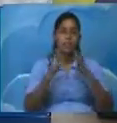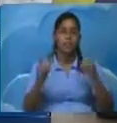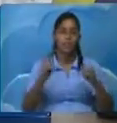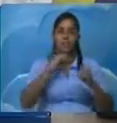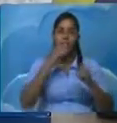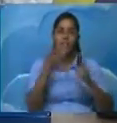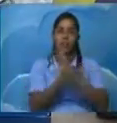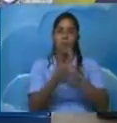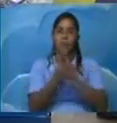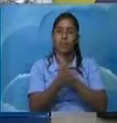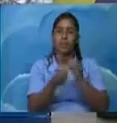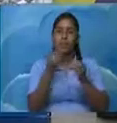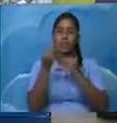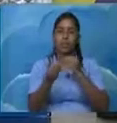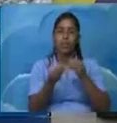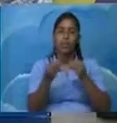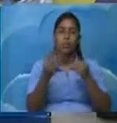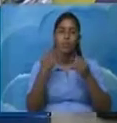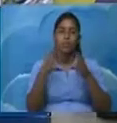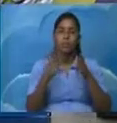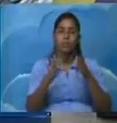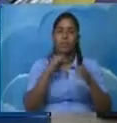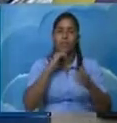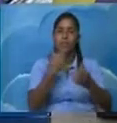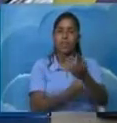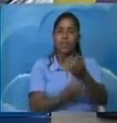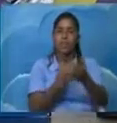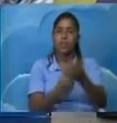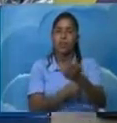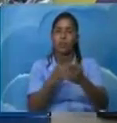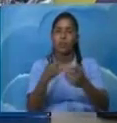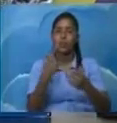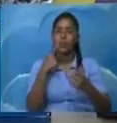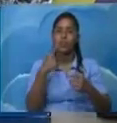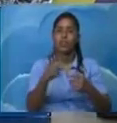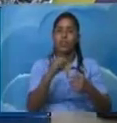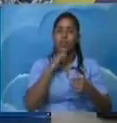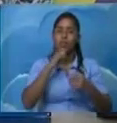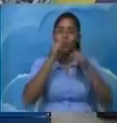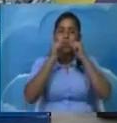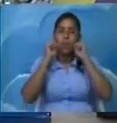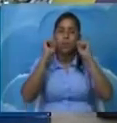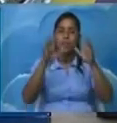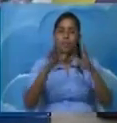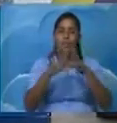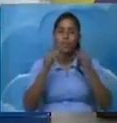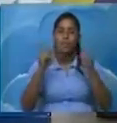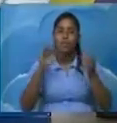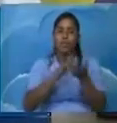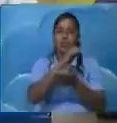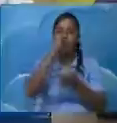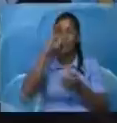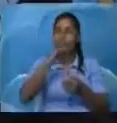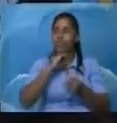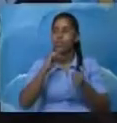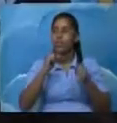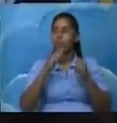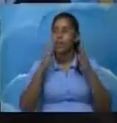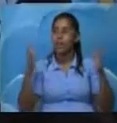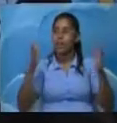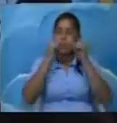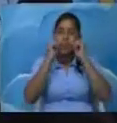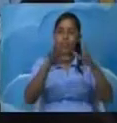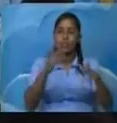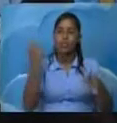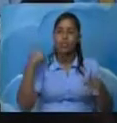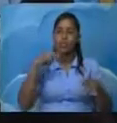¿Qué pasó? ¿Cómo te parece eso, hermano David Abello? Gloria a Dios. Bueno, es una gran bendición. Tenemos